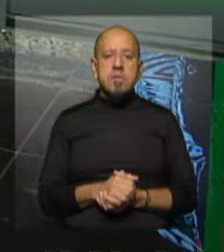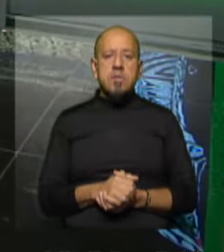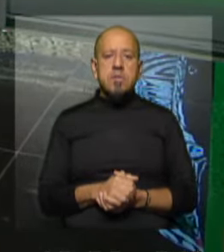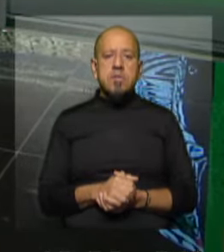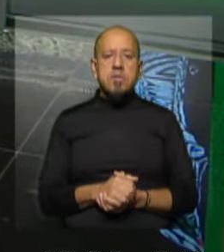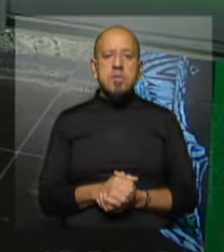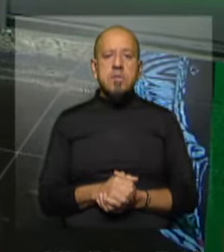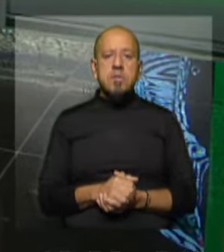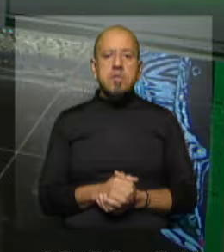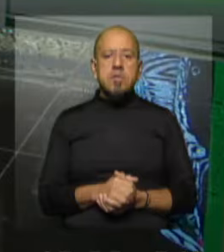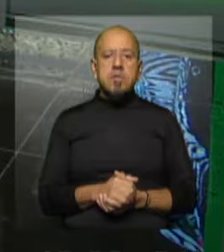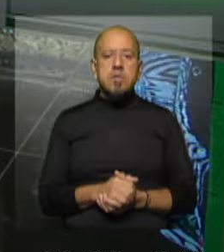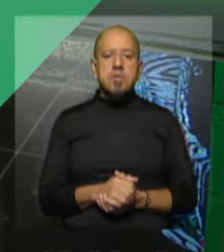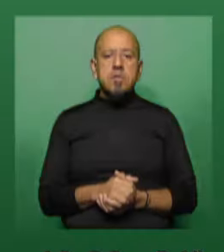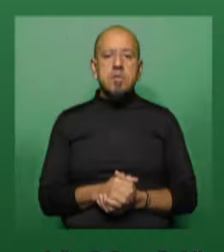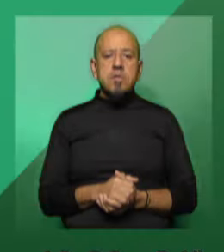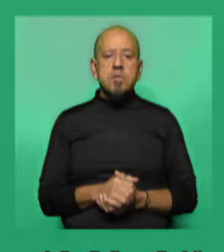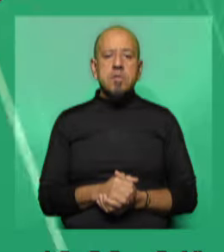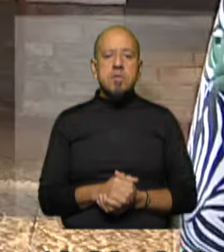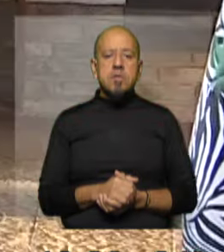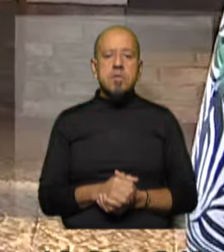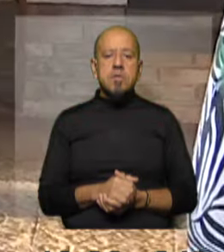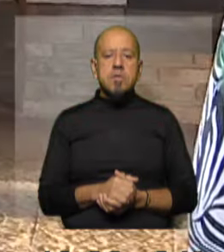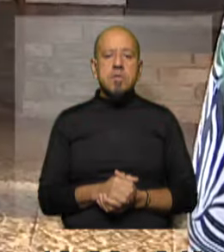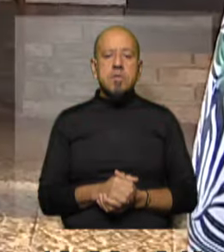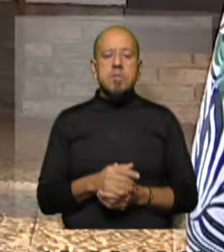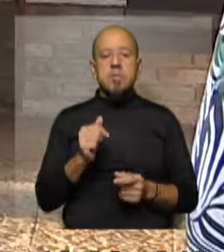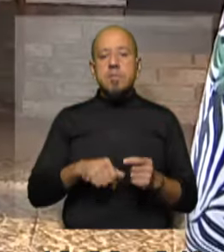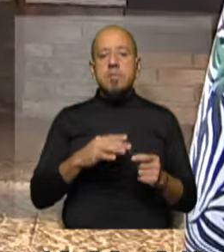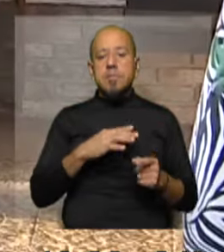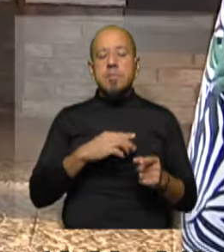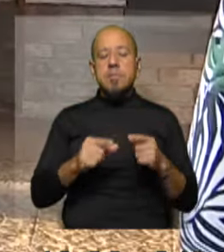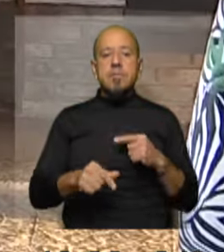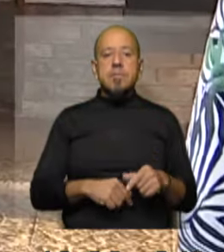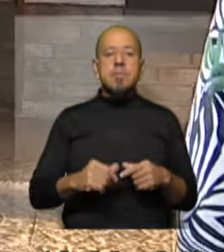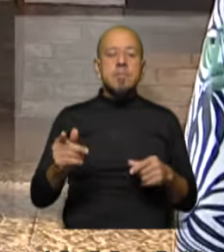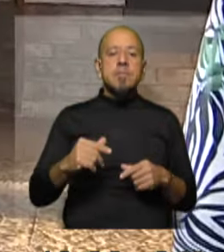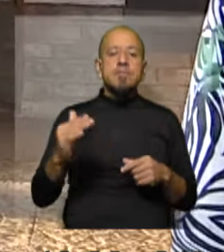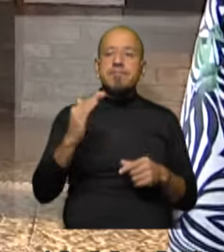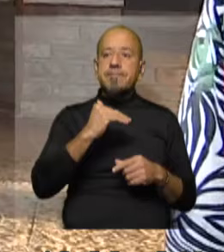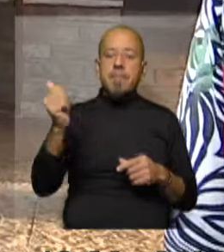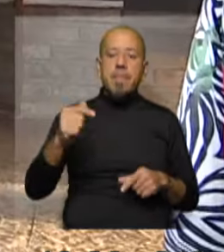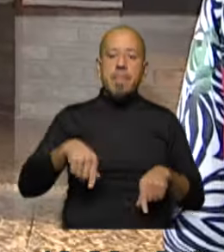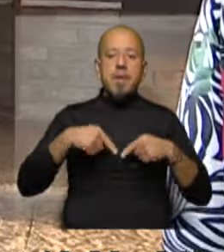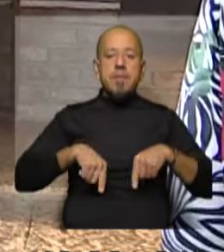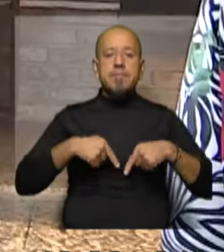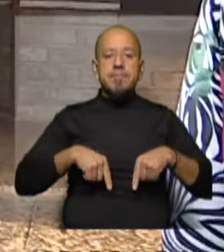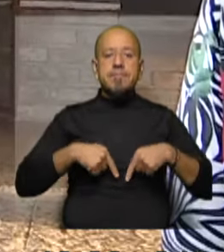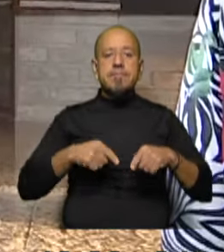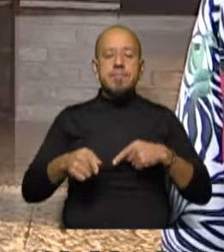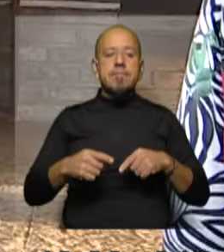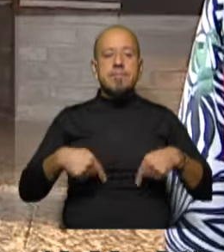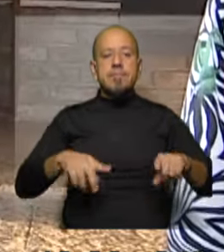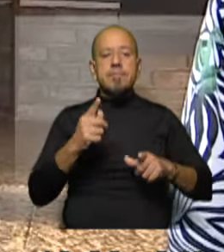Así es, Julieta, porque desde esta jornada está vigente este llamado de la Intendencia de Montevideo para auxiliares obreros.